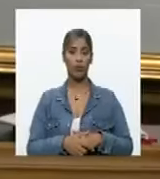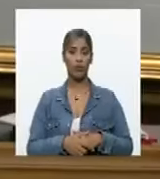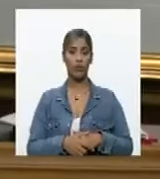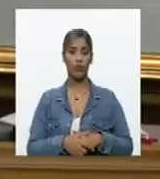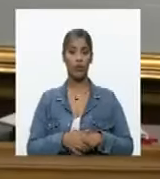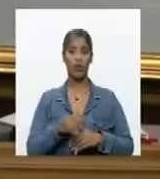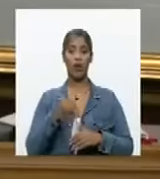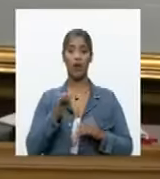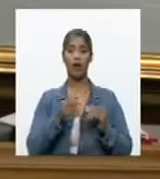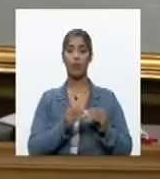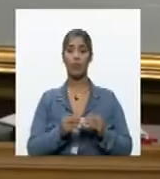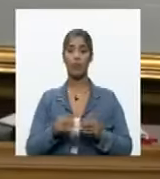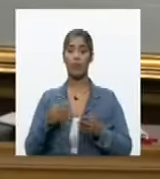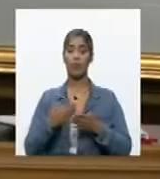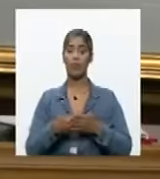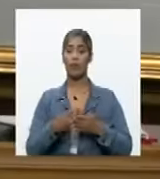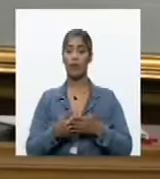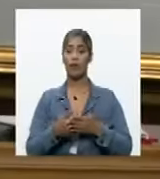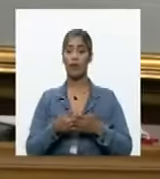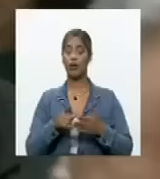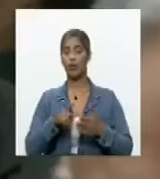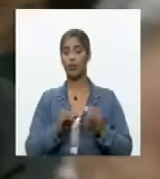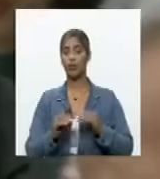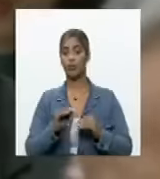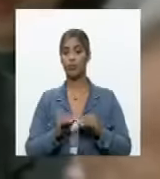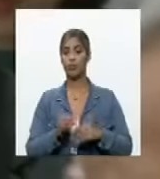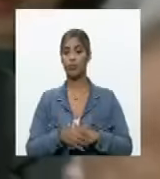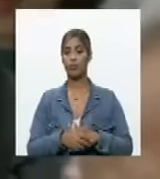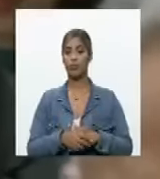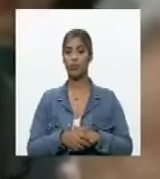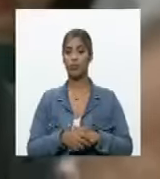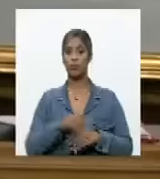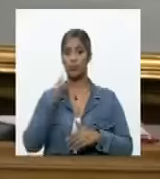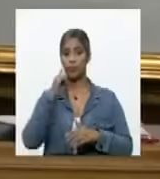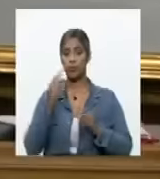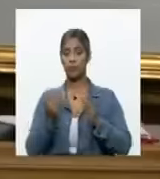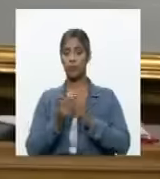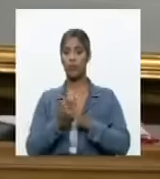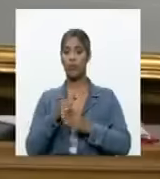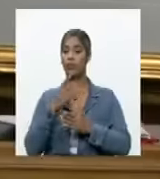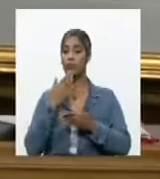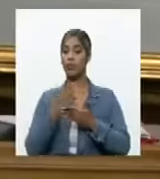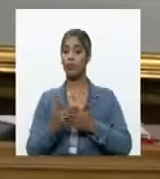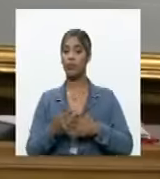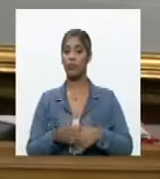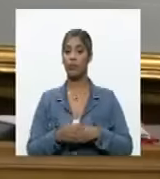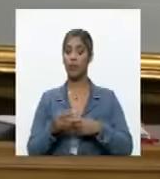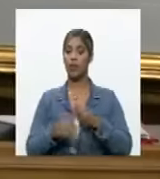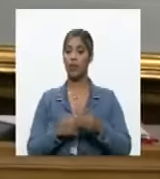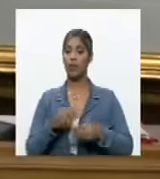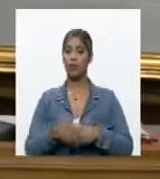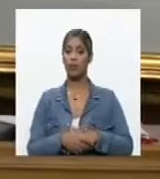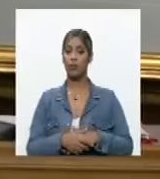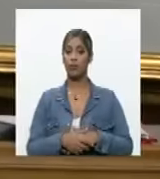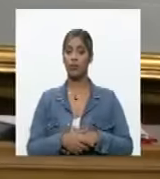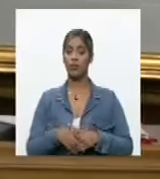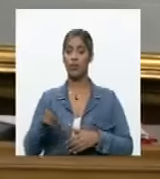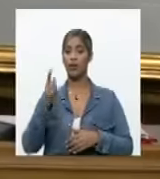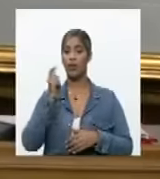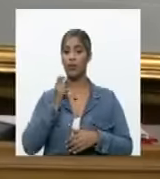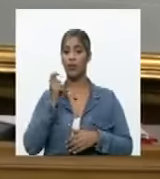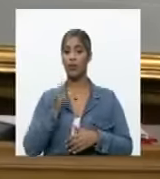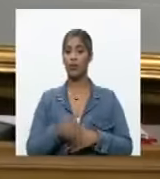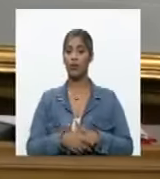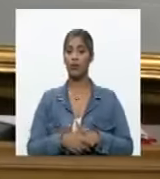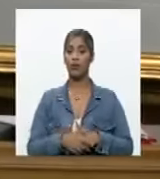hay una modificación, una propuesta de modificación. Vamos a someterlo a consideración con la solicitud hecha por parte del